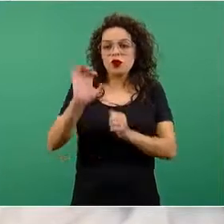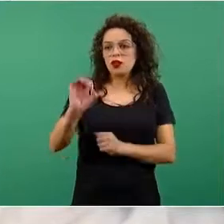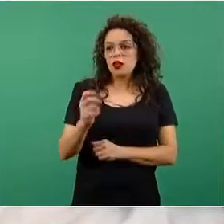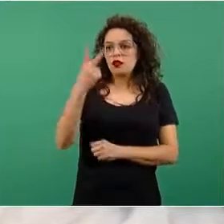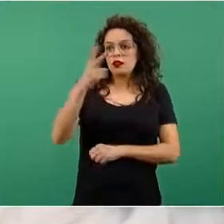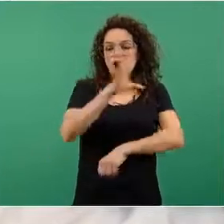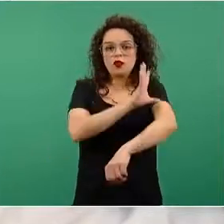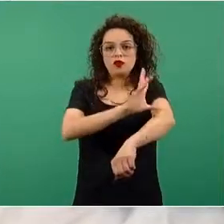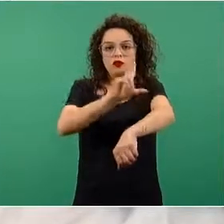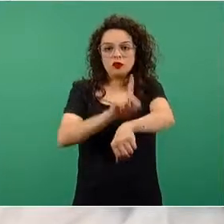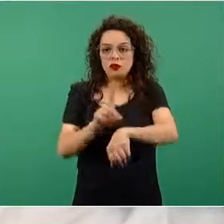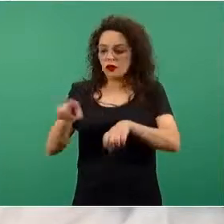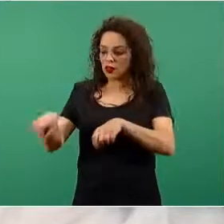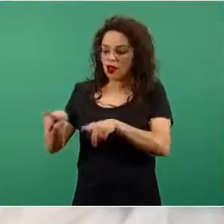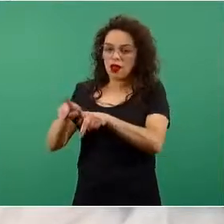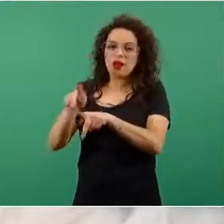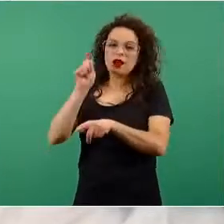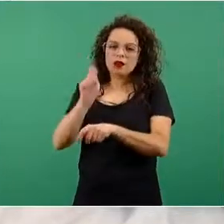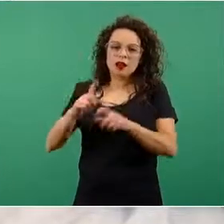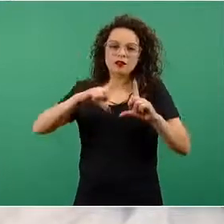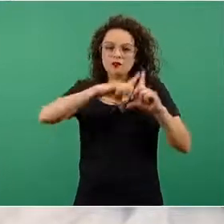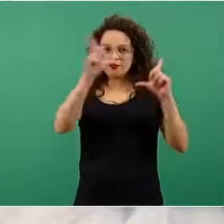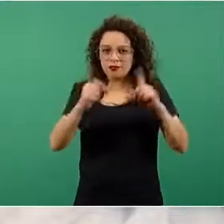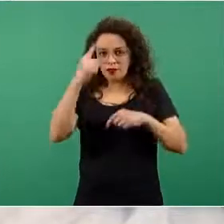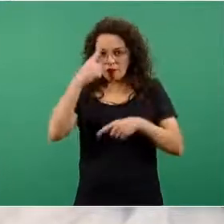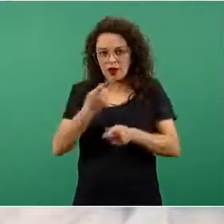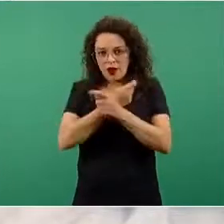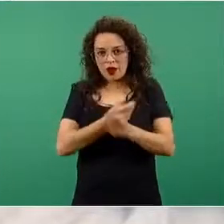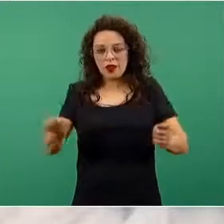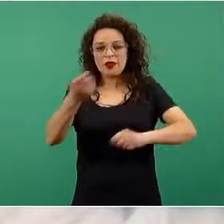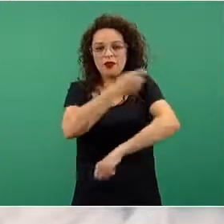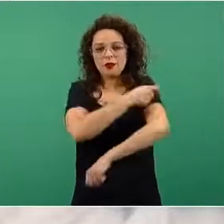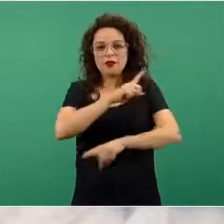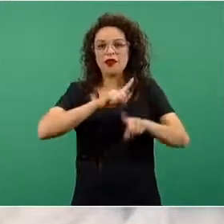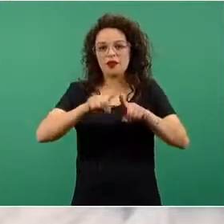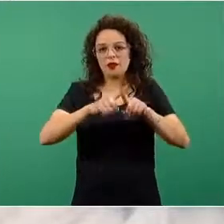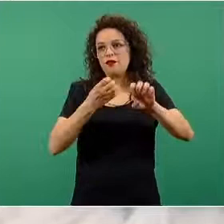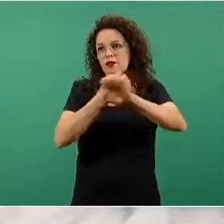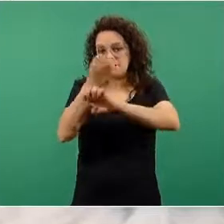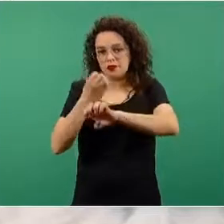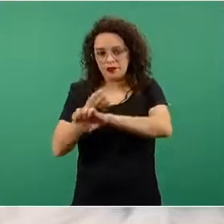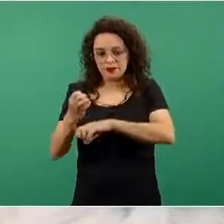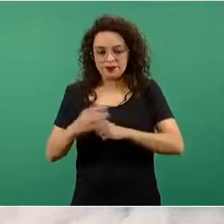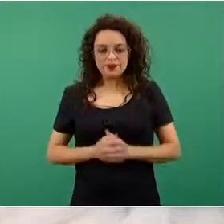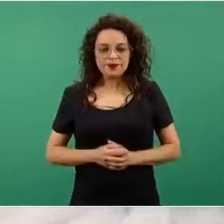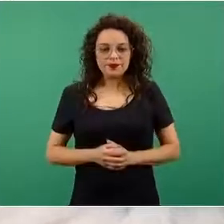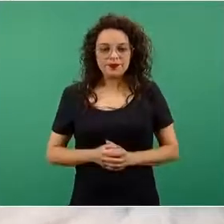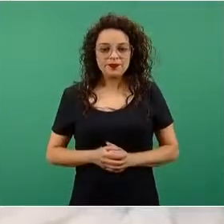del programa Correcaminos en los estados. La siguiente, por favor.